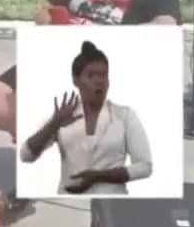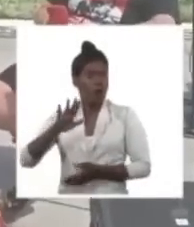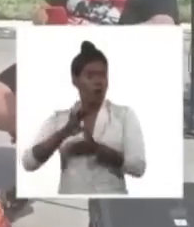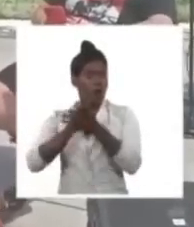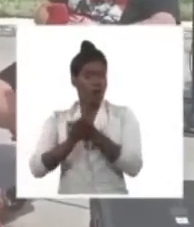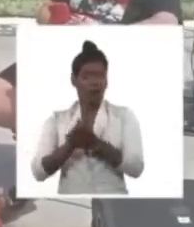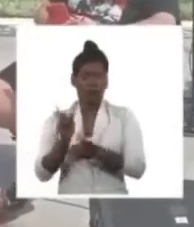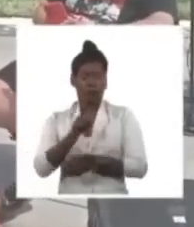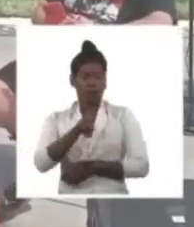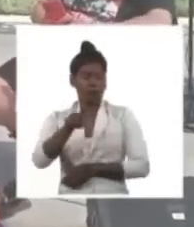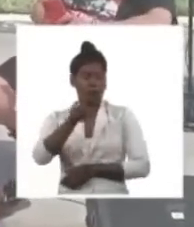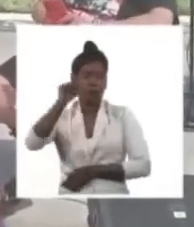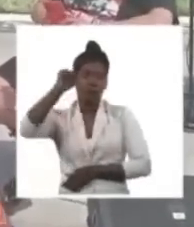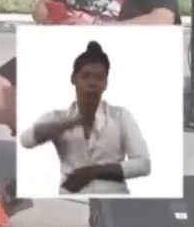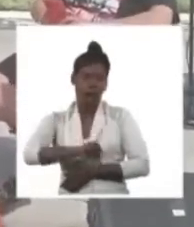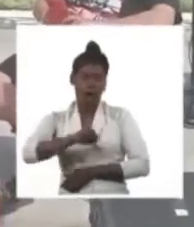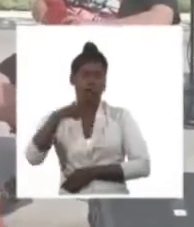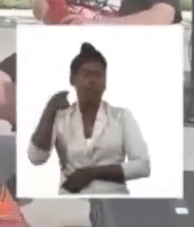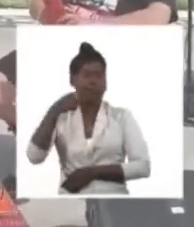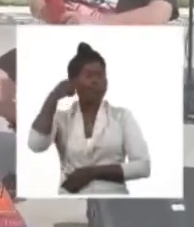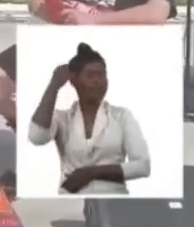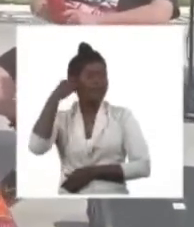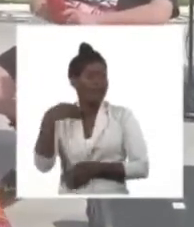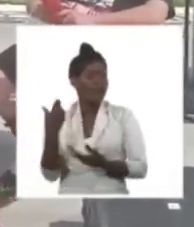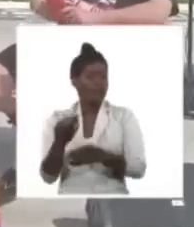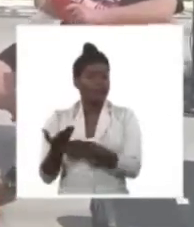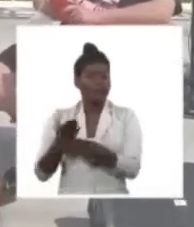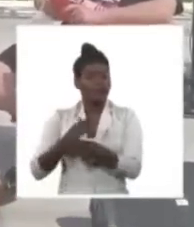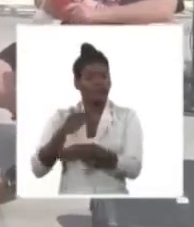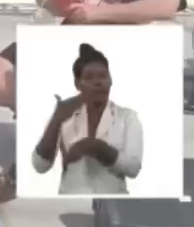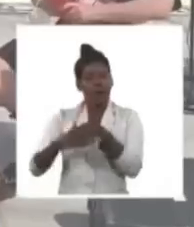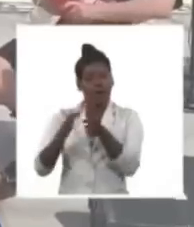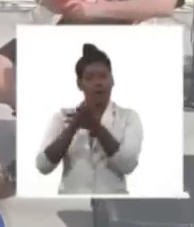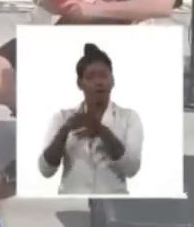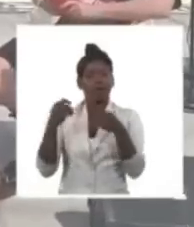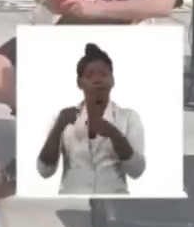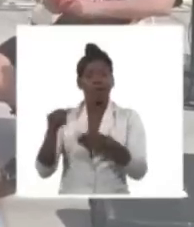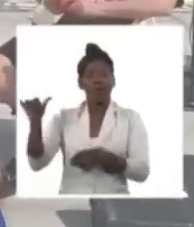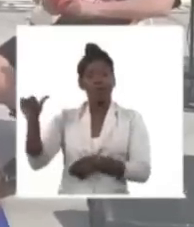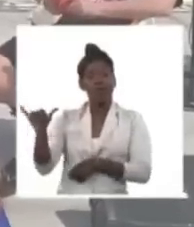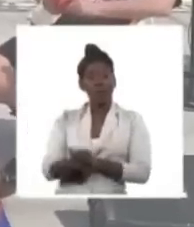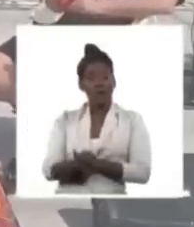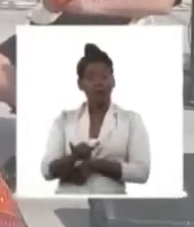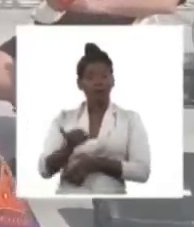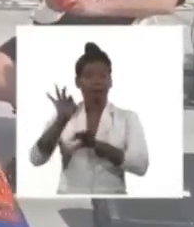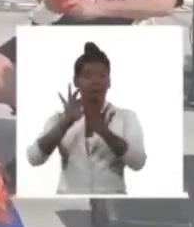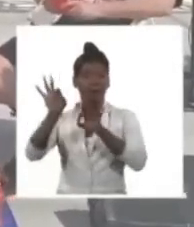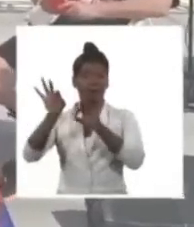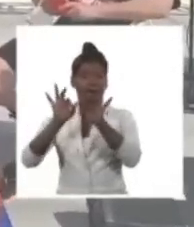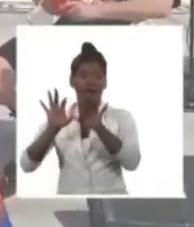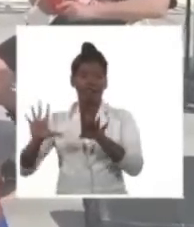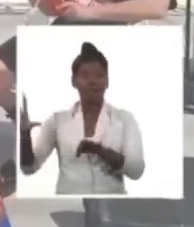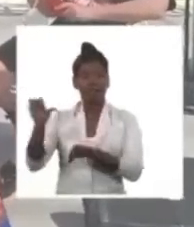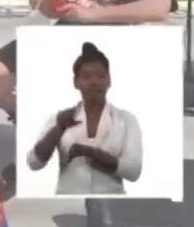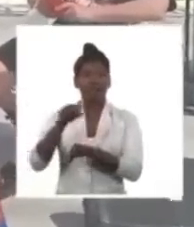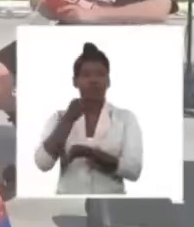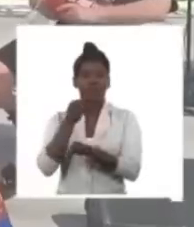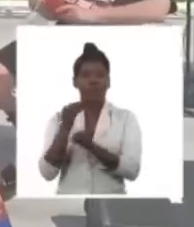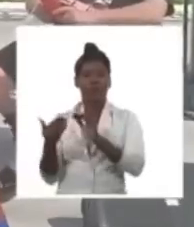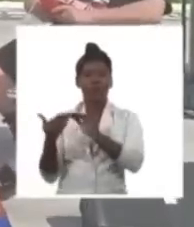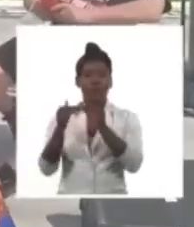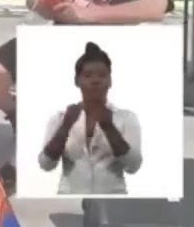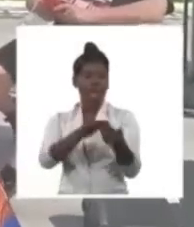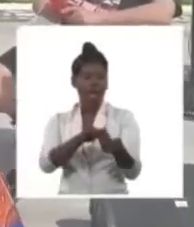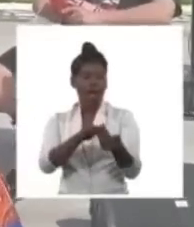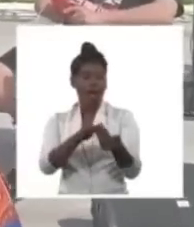concepto democracia. Y para eso es importante incluir a todas las partes y a todos los países. Y que me hubiera gustado que en